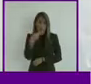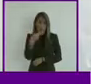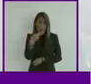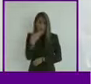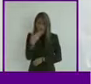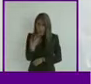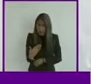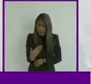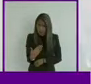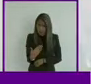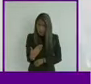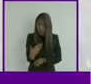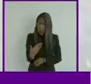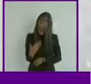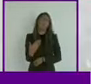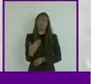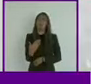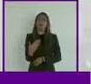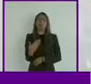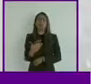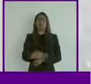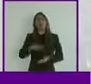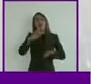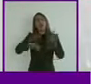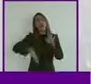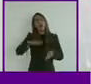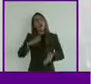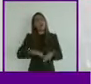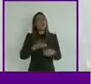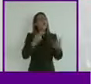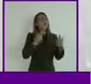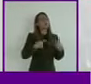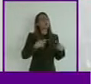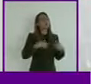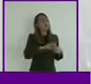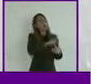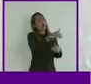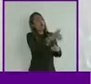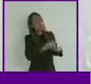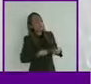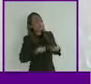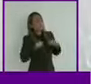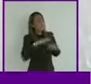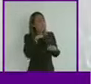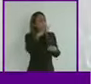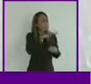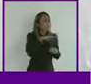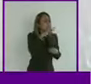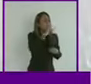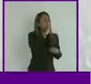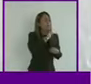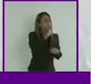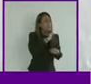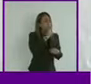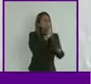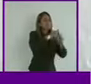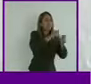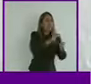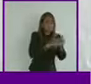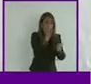adecuada, por decirlo así, los estamos usando para ver la vida de otras personas y no para informarnos sobre este tipo de eventos, este tipo